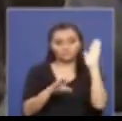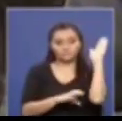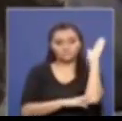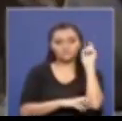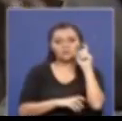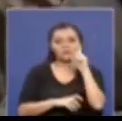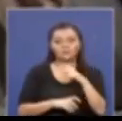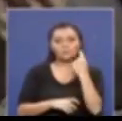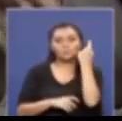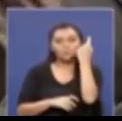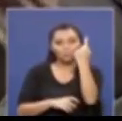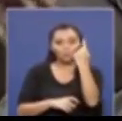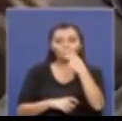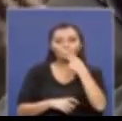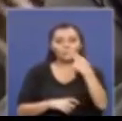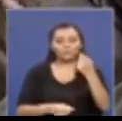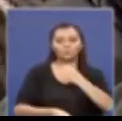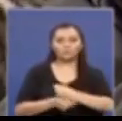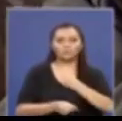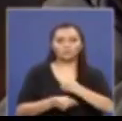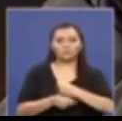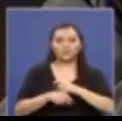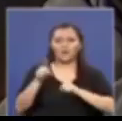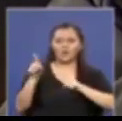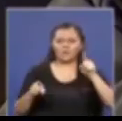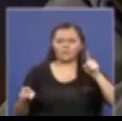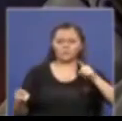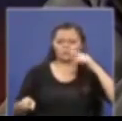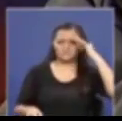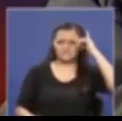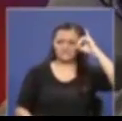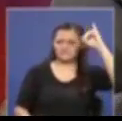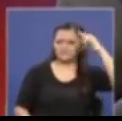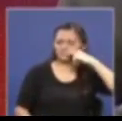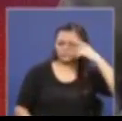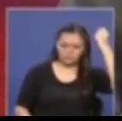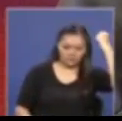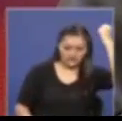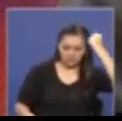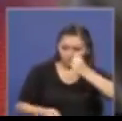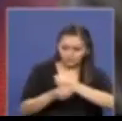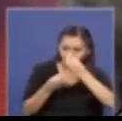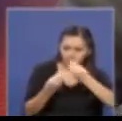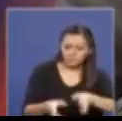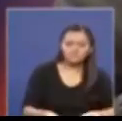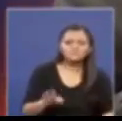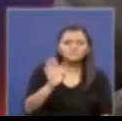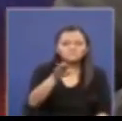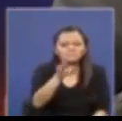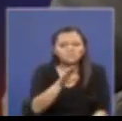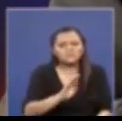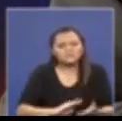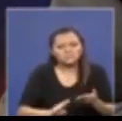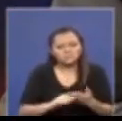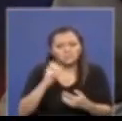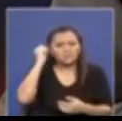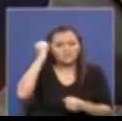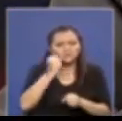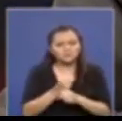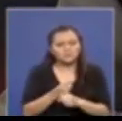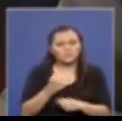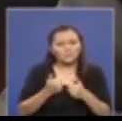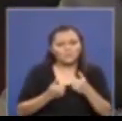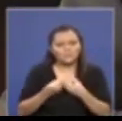solo sistema laboral en el sector público, que algunos sectores de izquierda dicen, es atentar contra derechos de trabajadores. ¿Qué derecho el trabajador se está